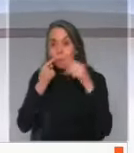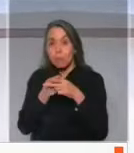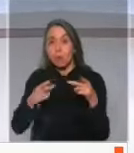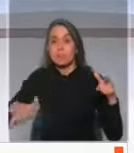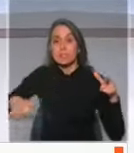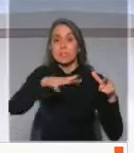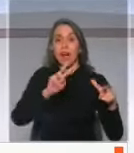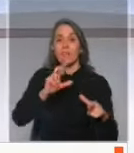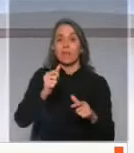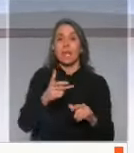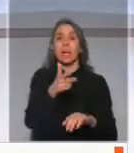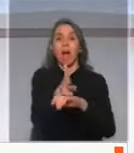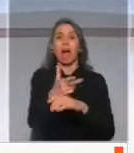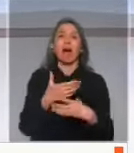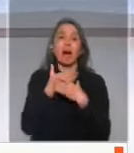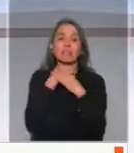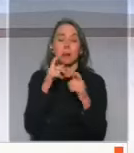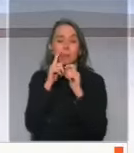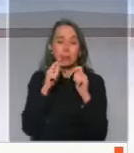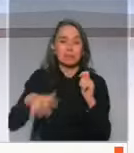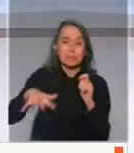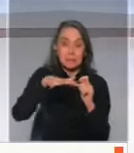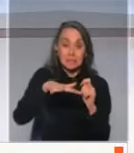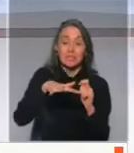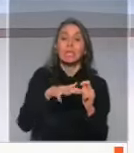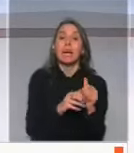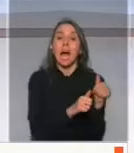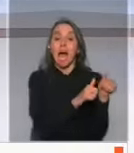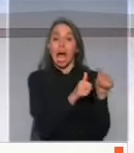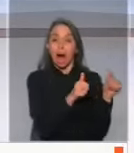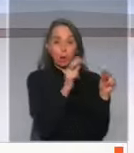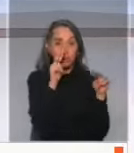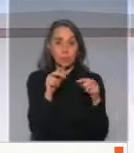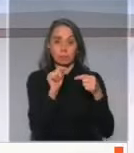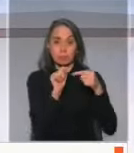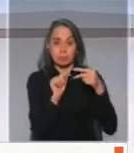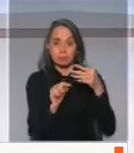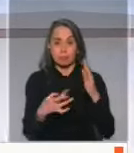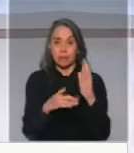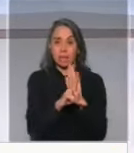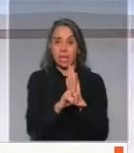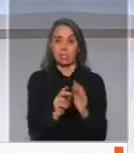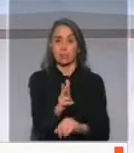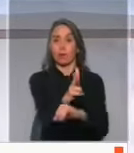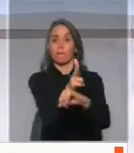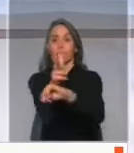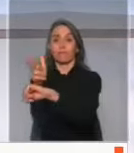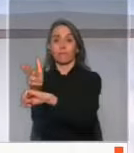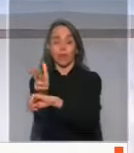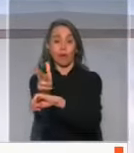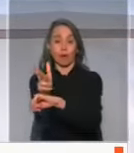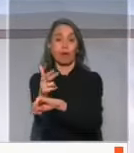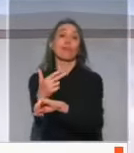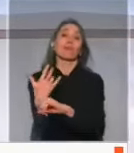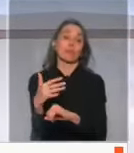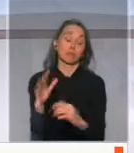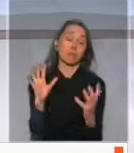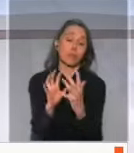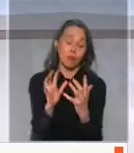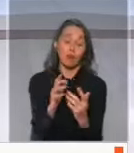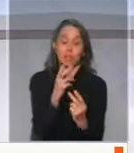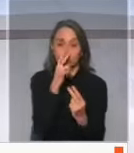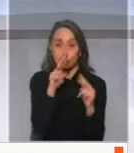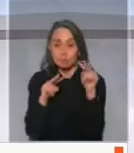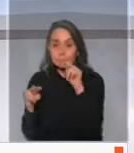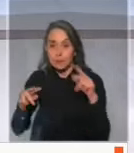zona. Por lo tanto, las autoridades, tras esta serie de delitos violentos, han estado analizando